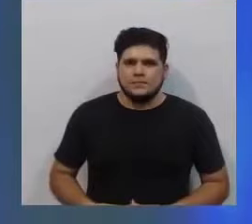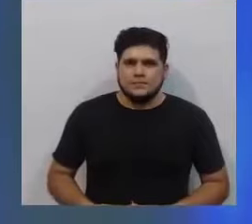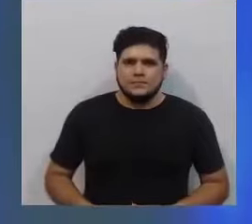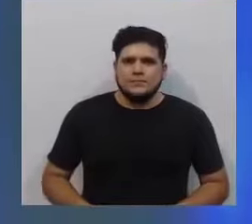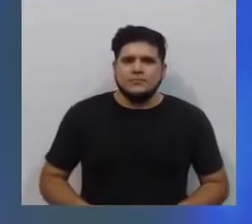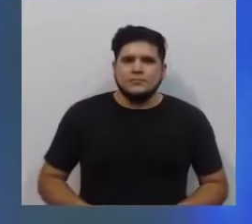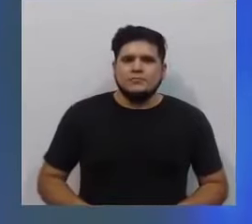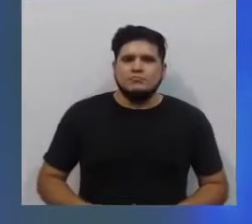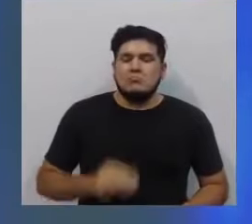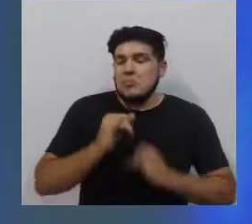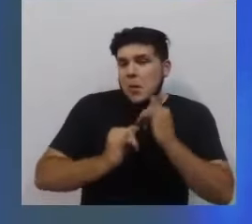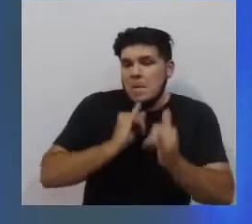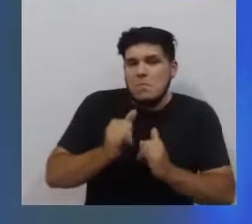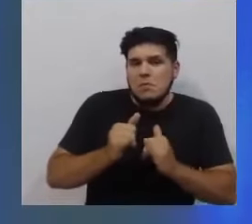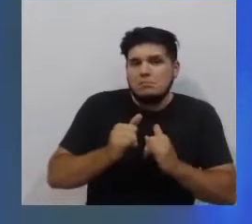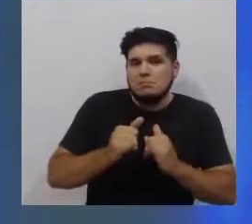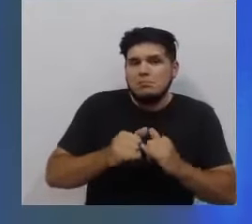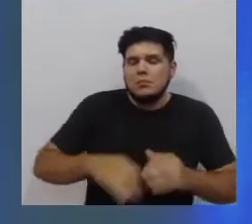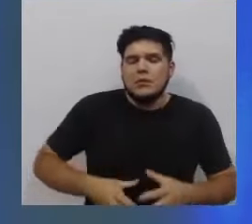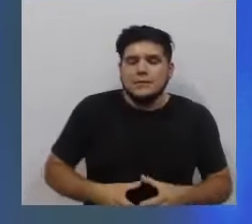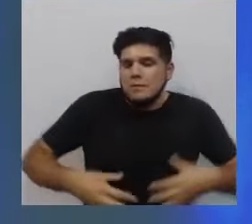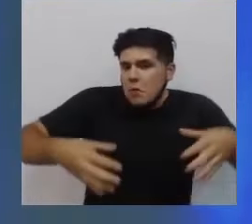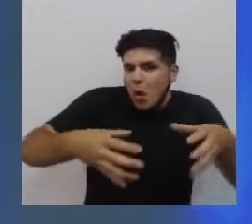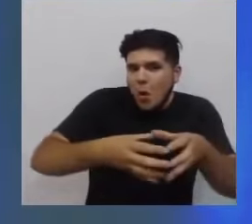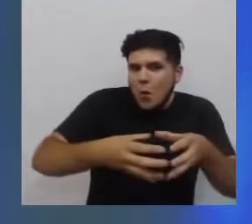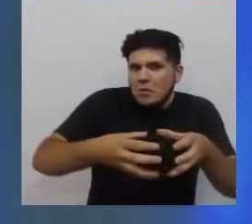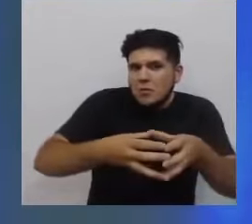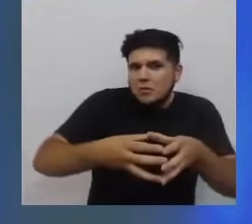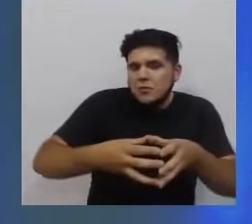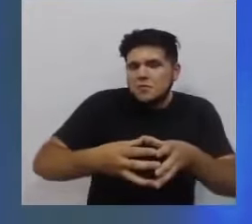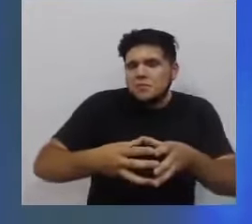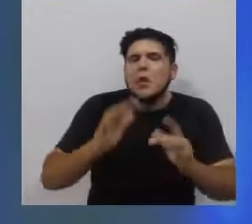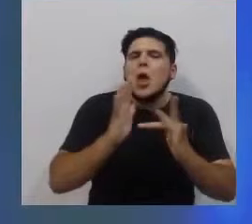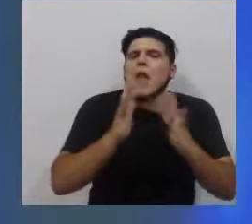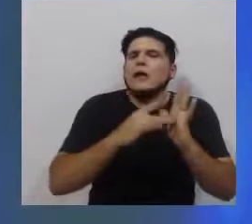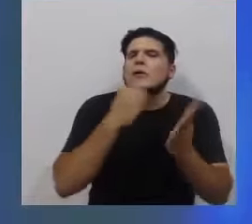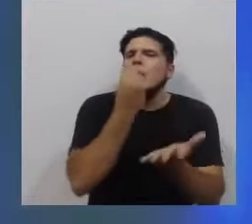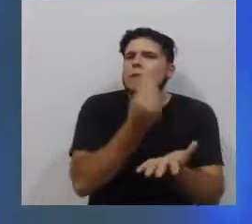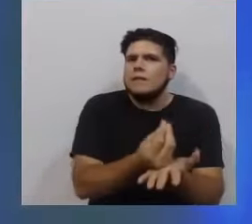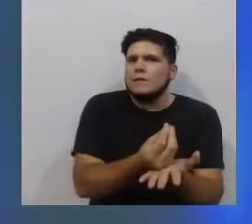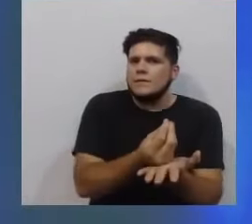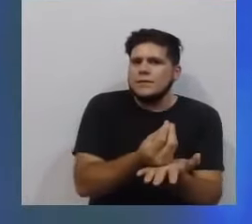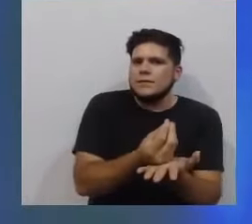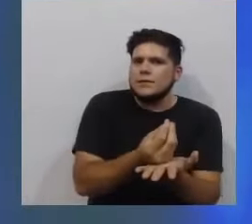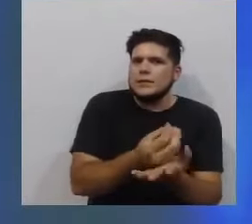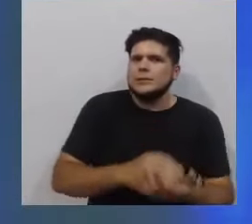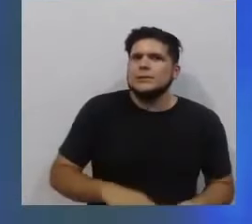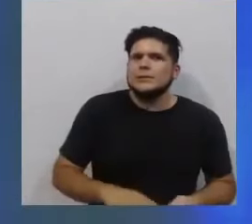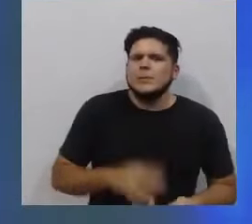de dios creación de dios pero si somos hijos de dios hay una gran